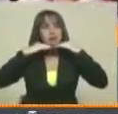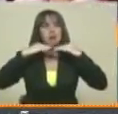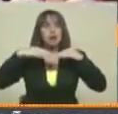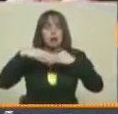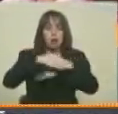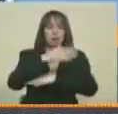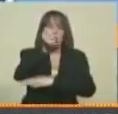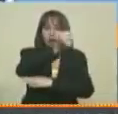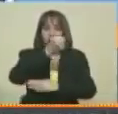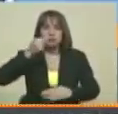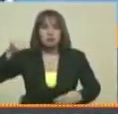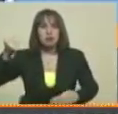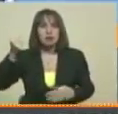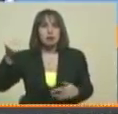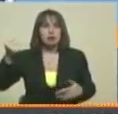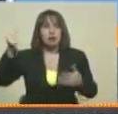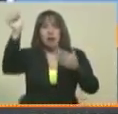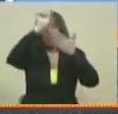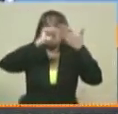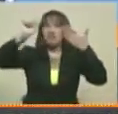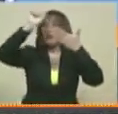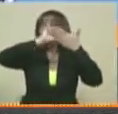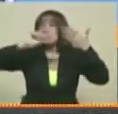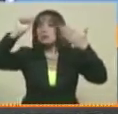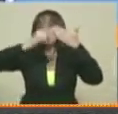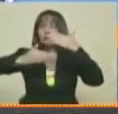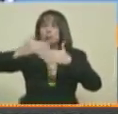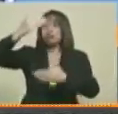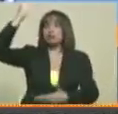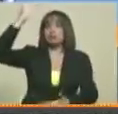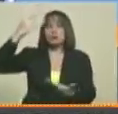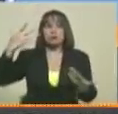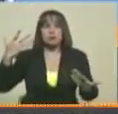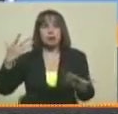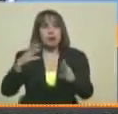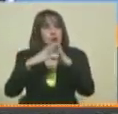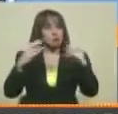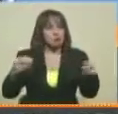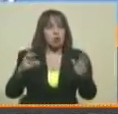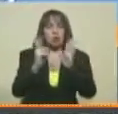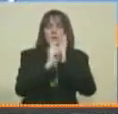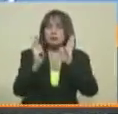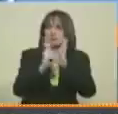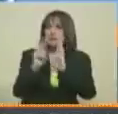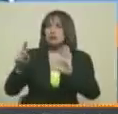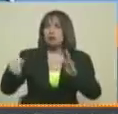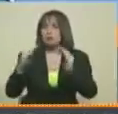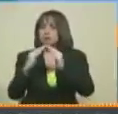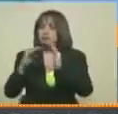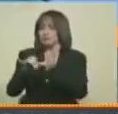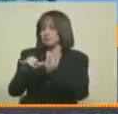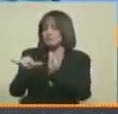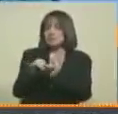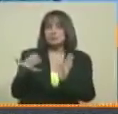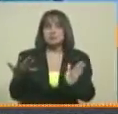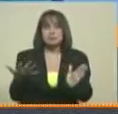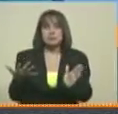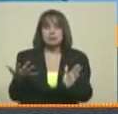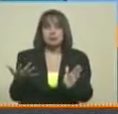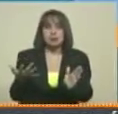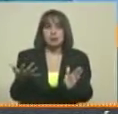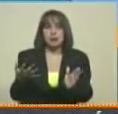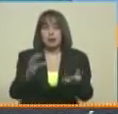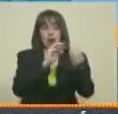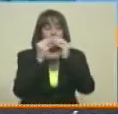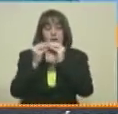el friso y la comunidad, al vecino, a la vecina. Y llegamos y